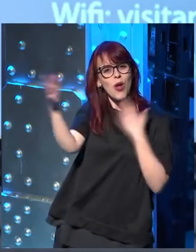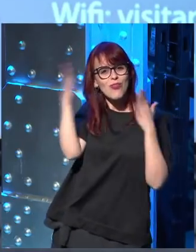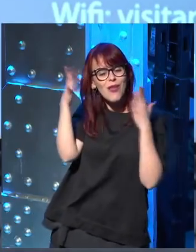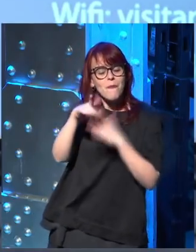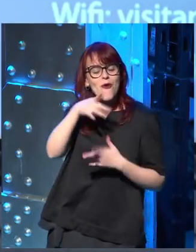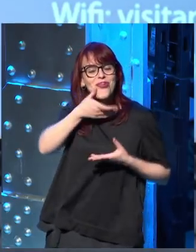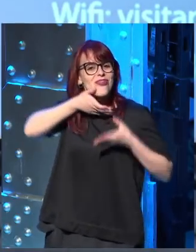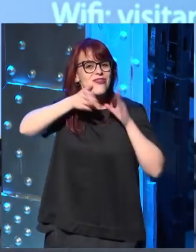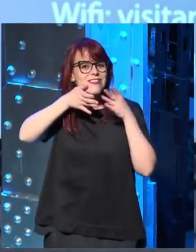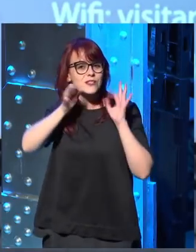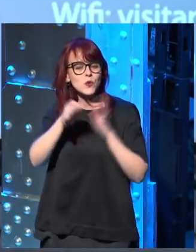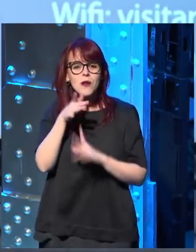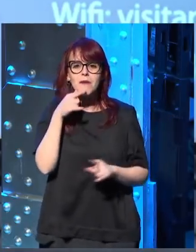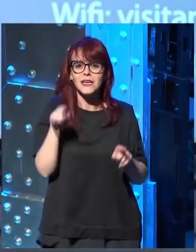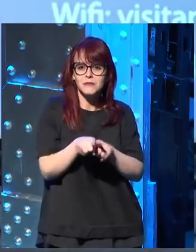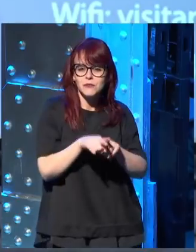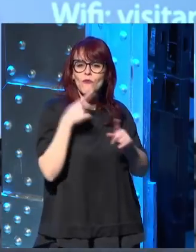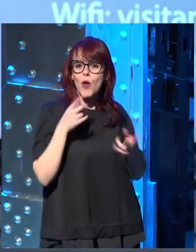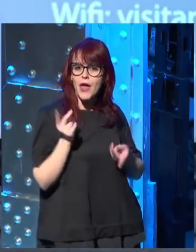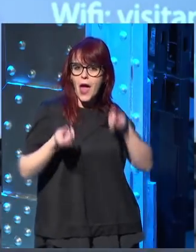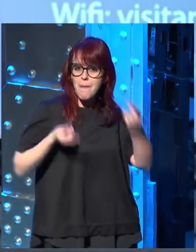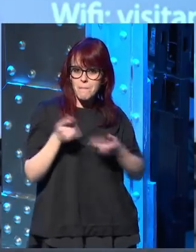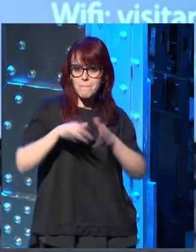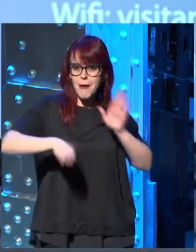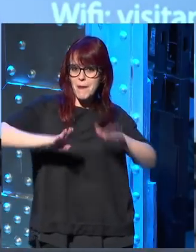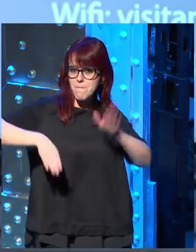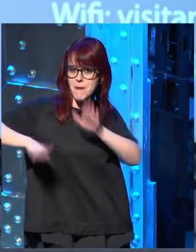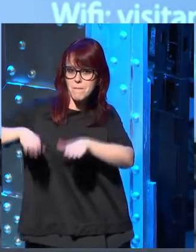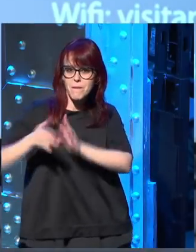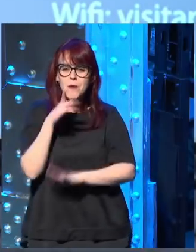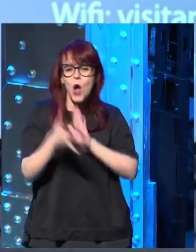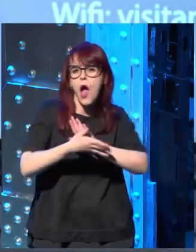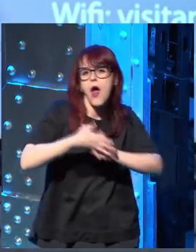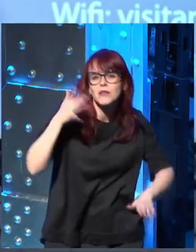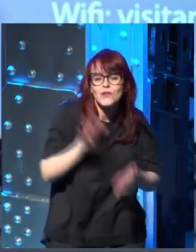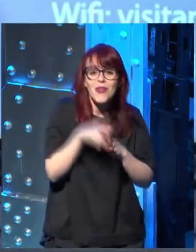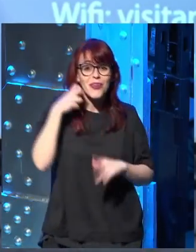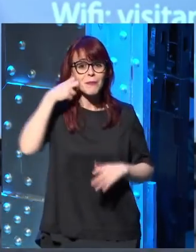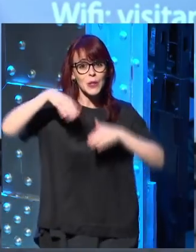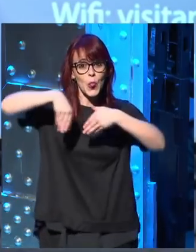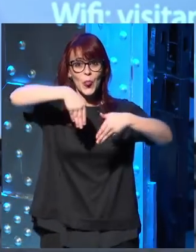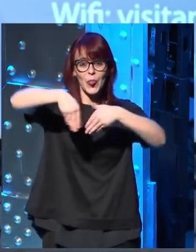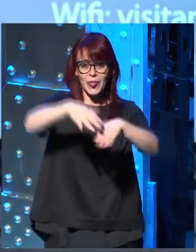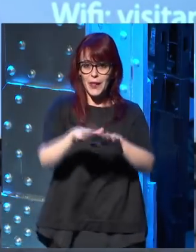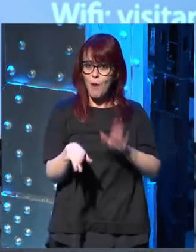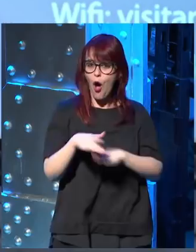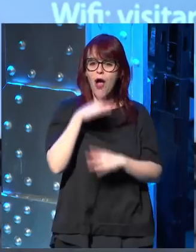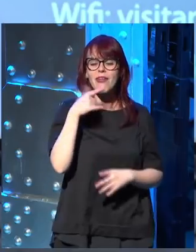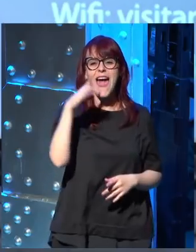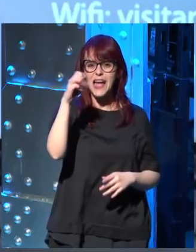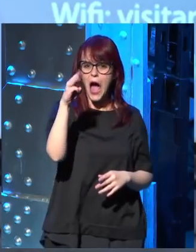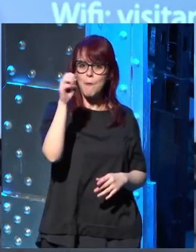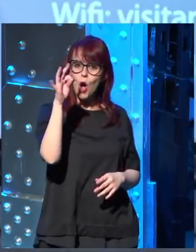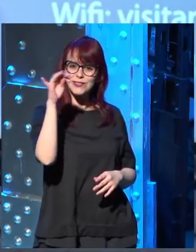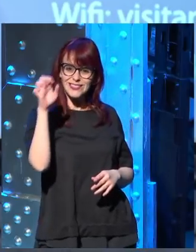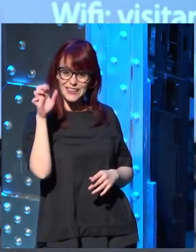almuerzo, ejecutando una tap dance de rapidez y de paseos volubles, los zapatitos de bailarín de Truman Capote,